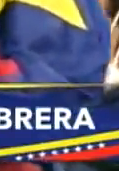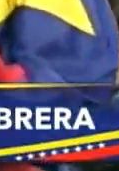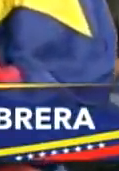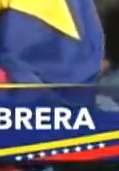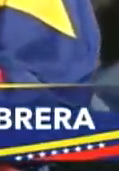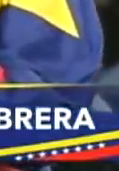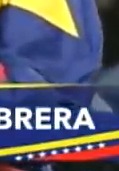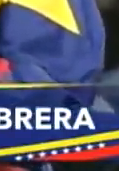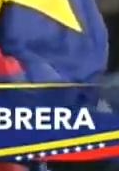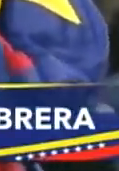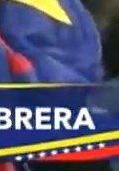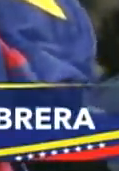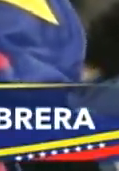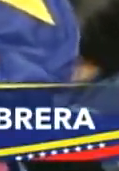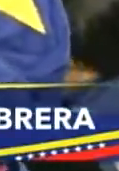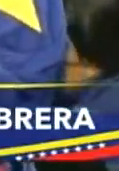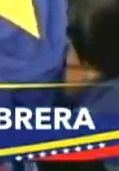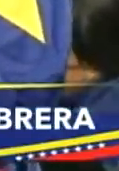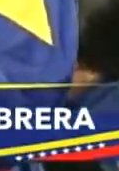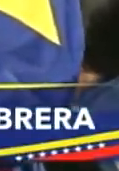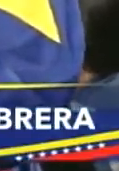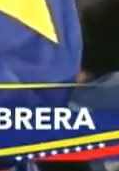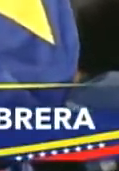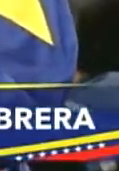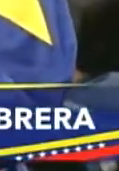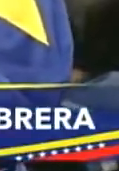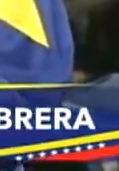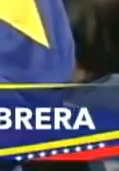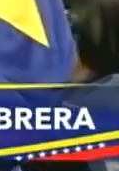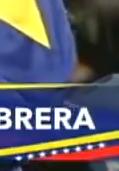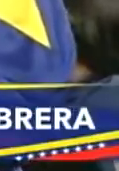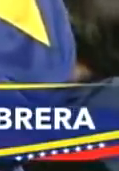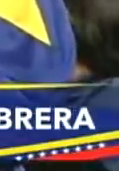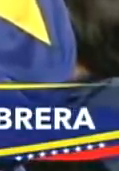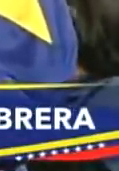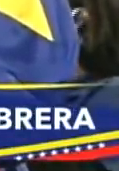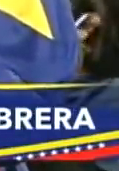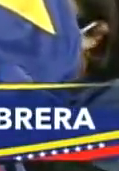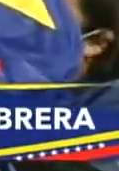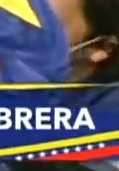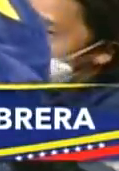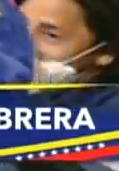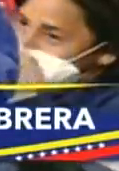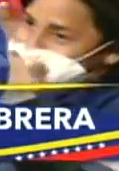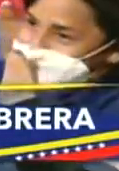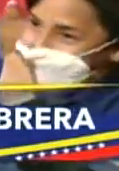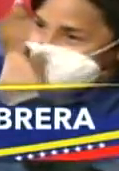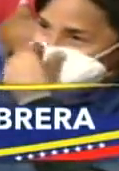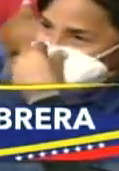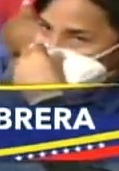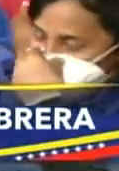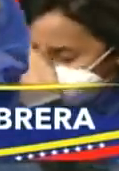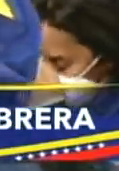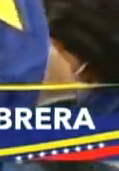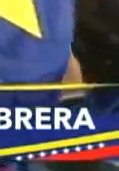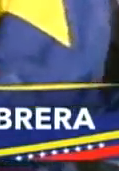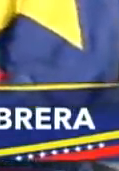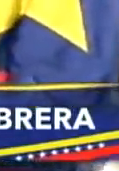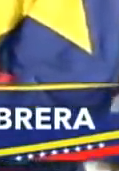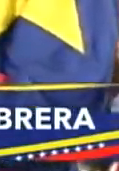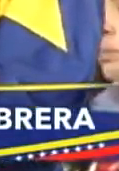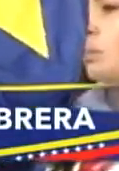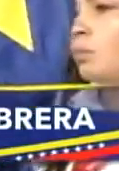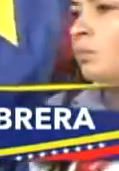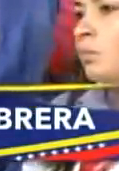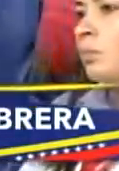ciento y producto de eso estamos recibiendo de parte suya hoy y le doy las gracias a nombre de todo lo que estamos